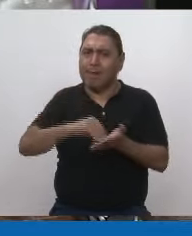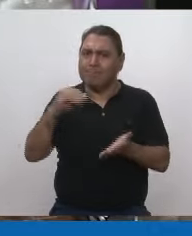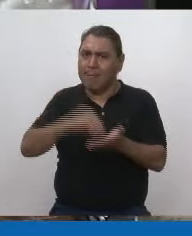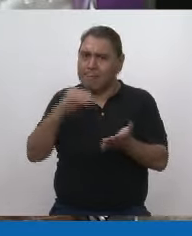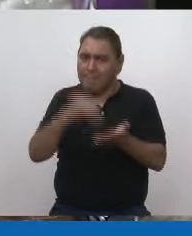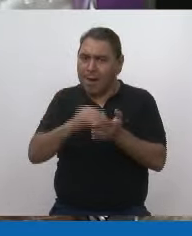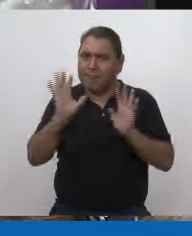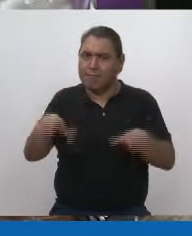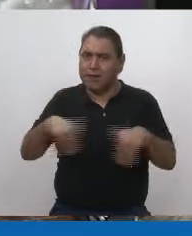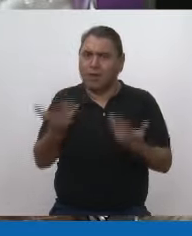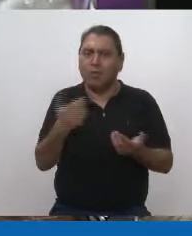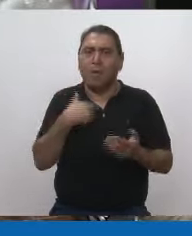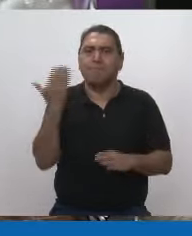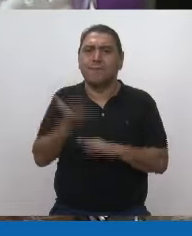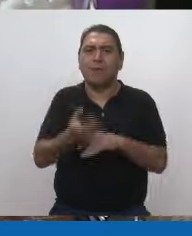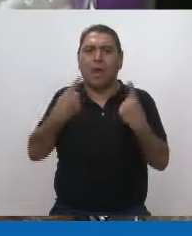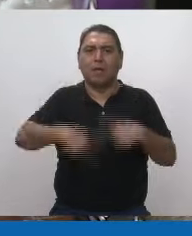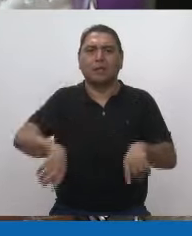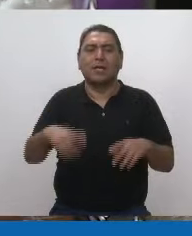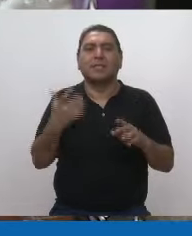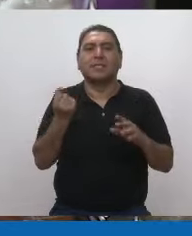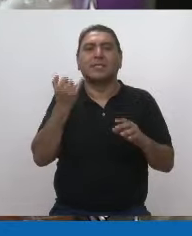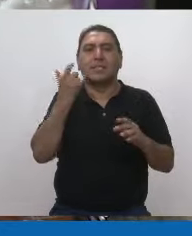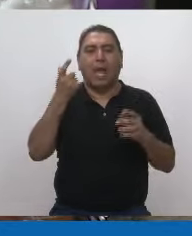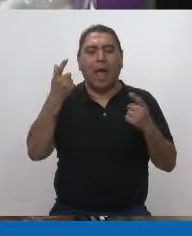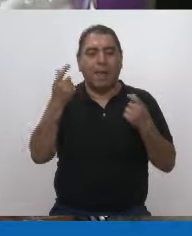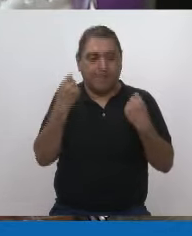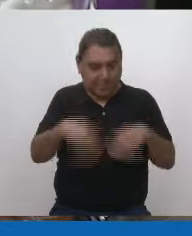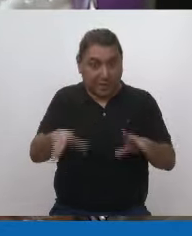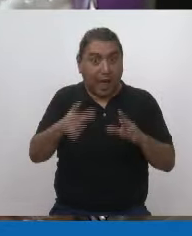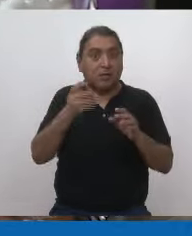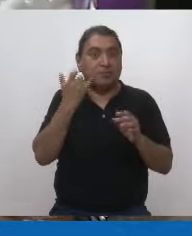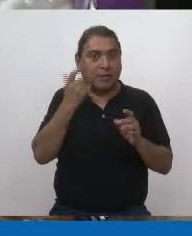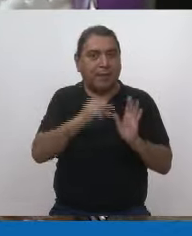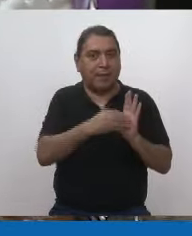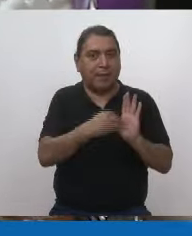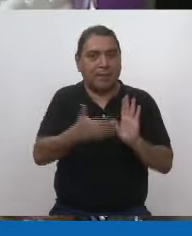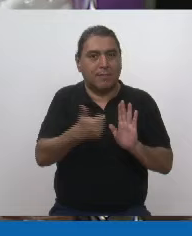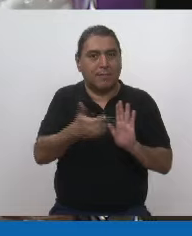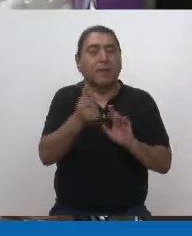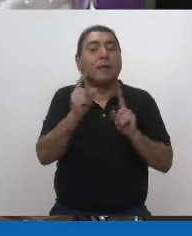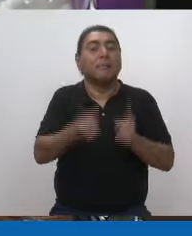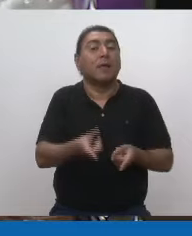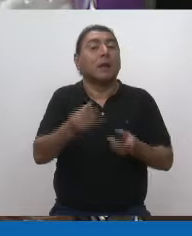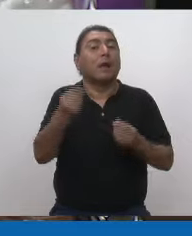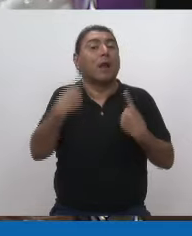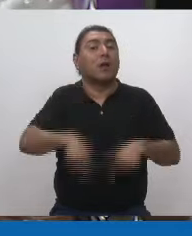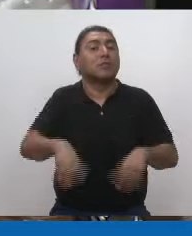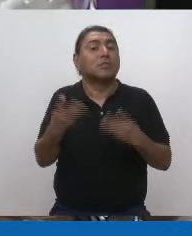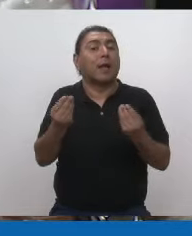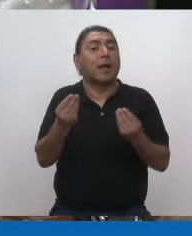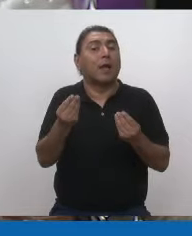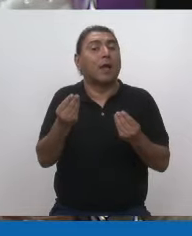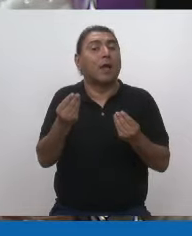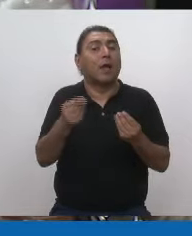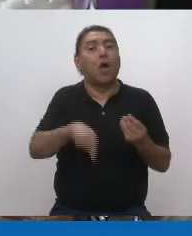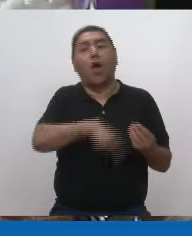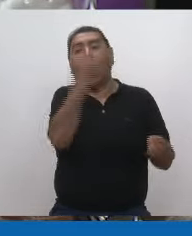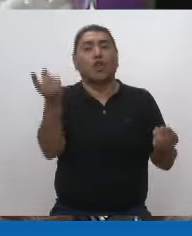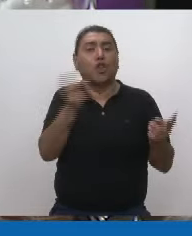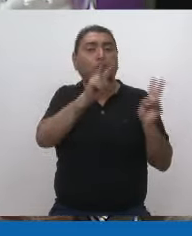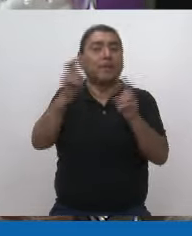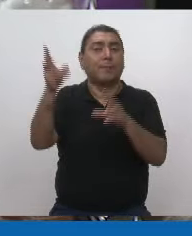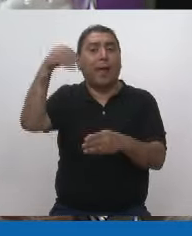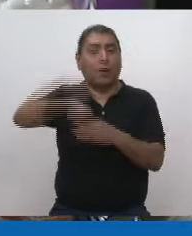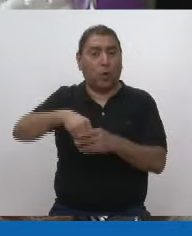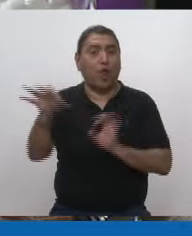Hemos excluido las partes que ya se están llevando a cabo para que se lleven a cabo otros temas que están incluidos